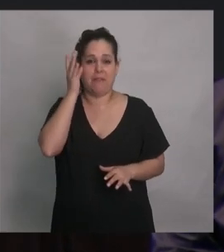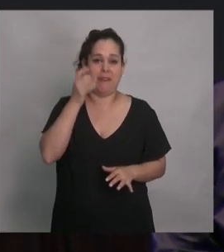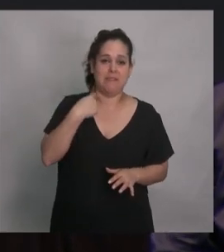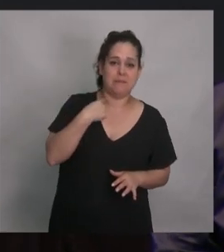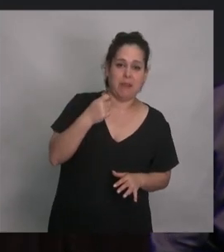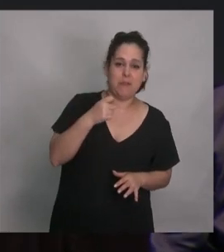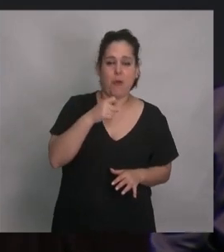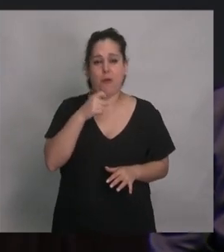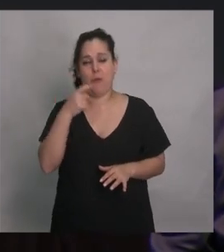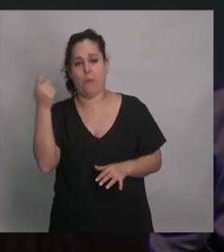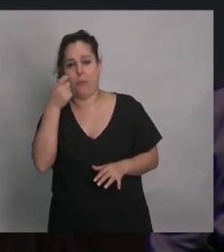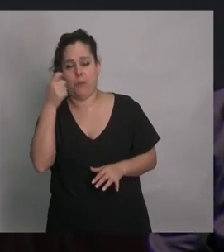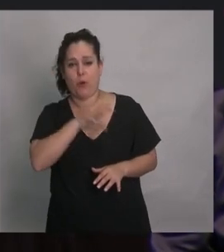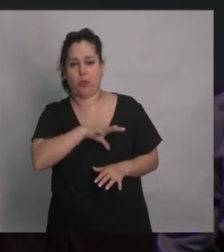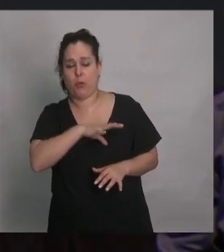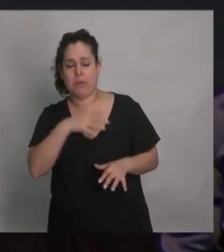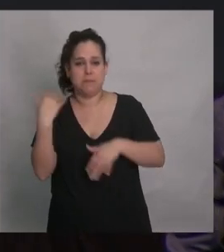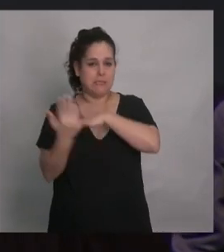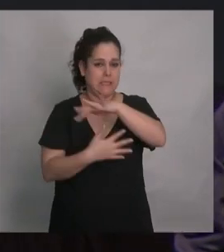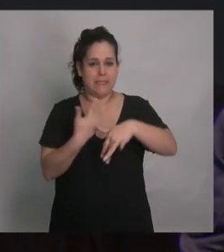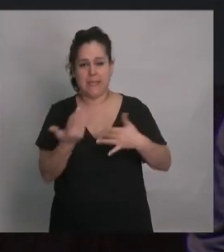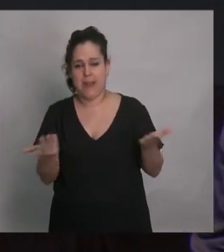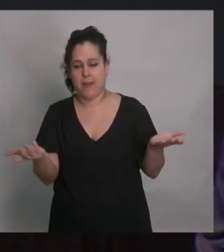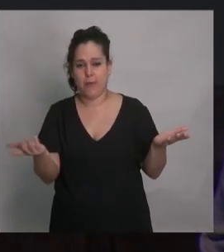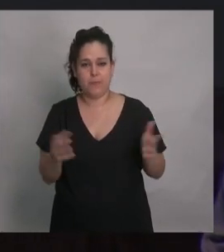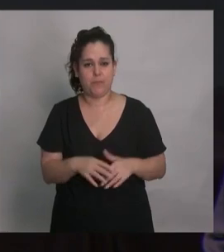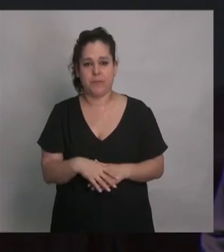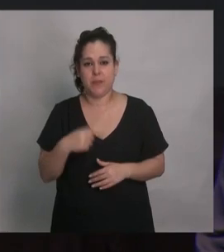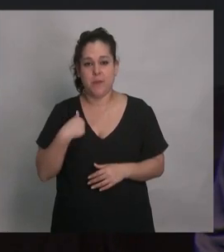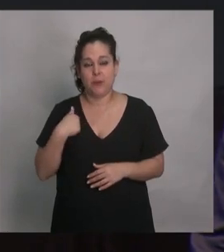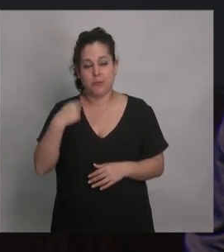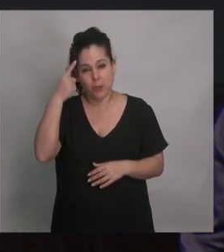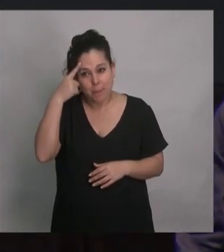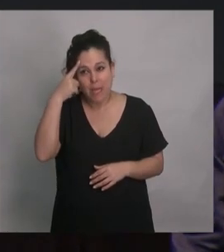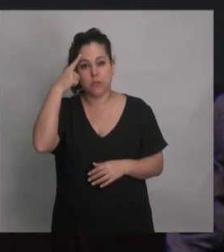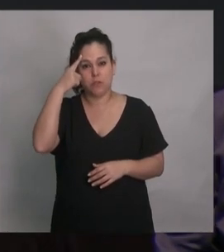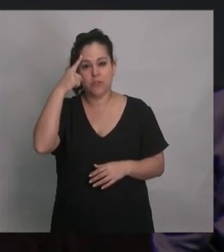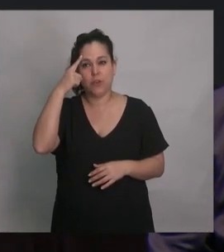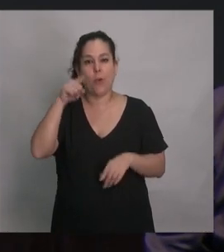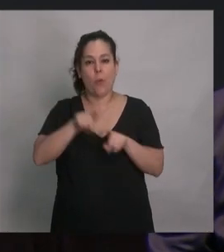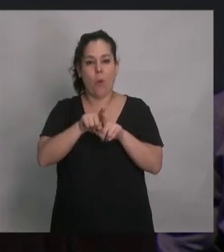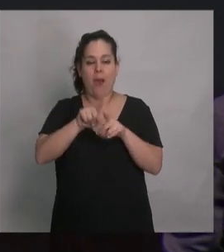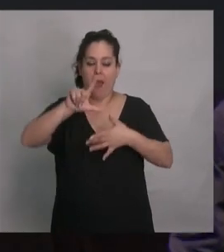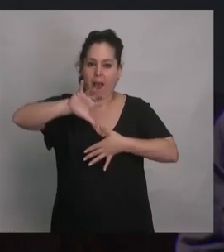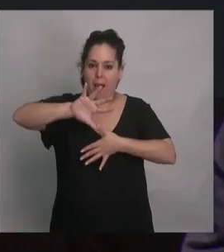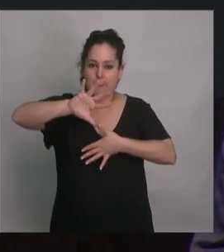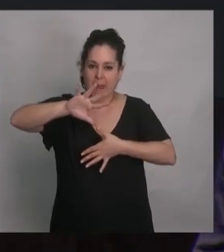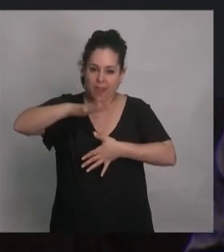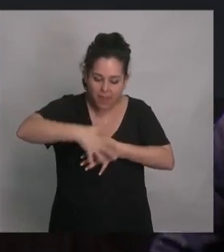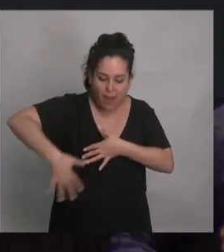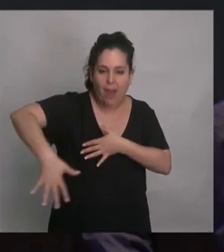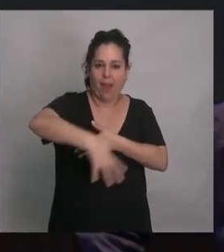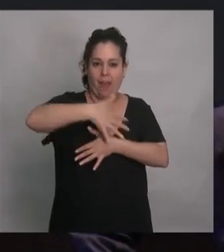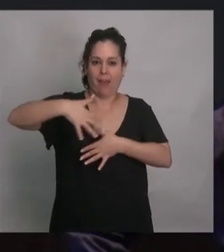poco raro que hablo. Pero supongo que aquí por el papel histórico del continente donde vengo